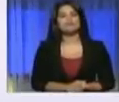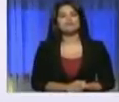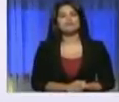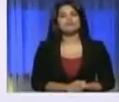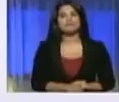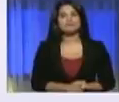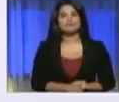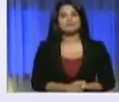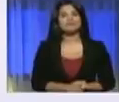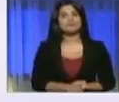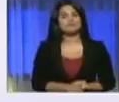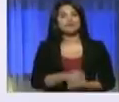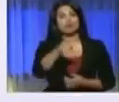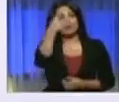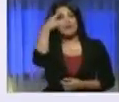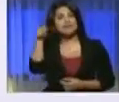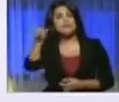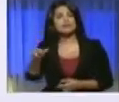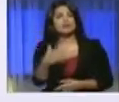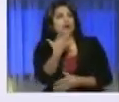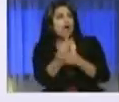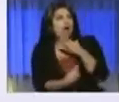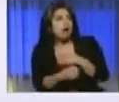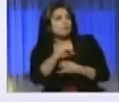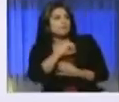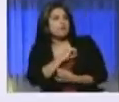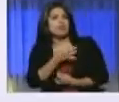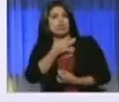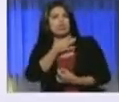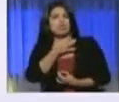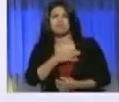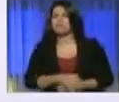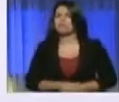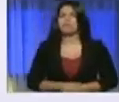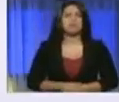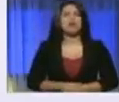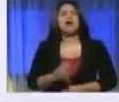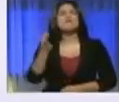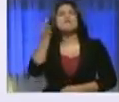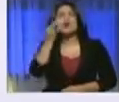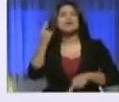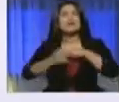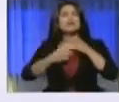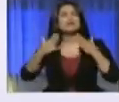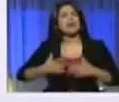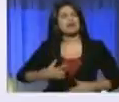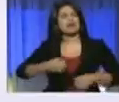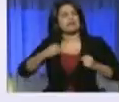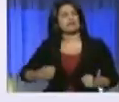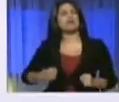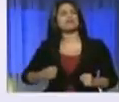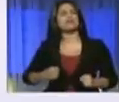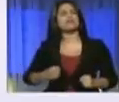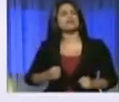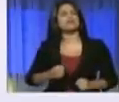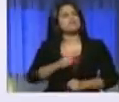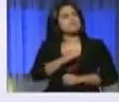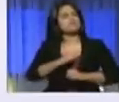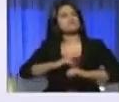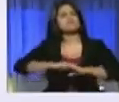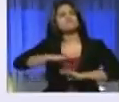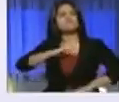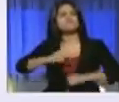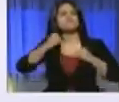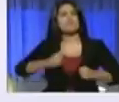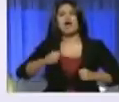Y si creen que van a amedrentar a la mujer revolucionaria, al contrario. Más mujeres revolucionarias se suman con